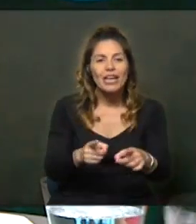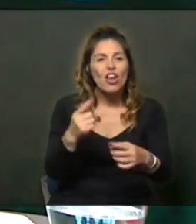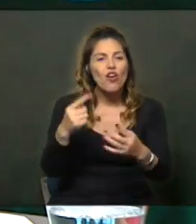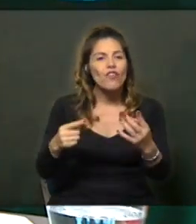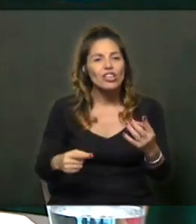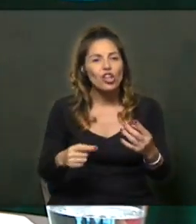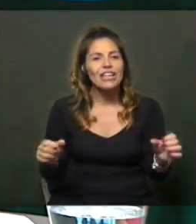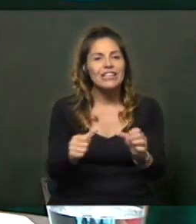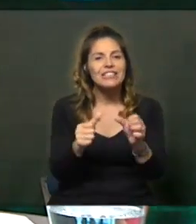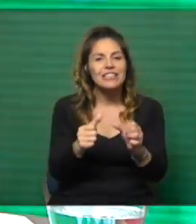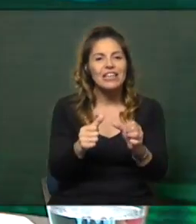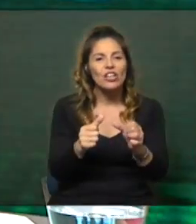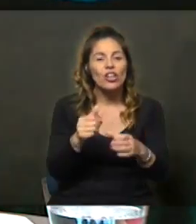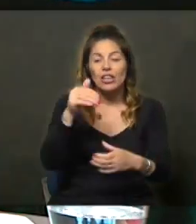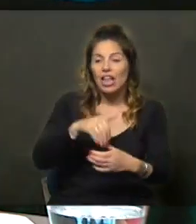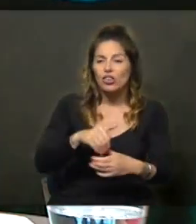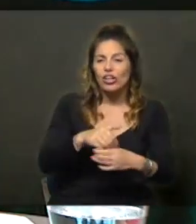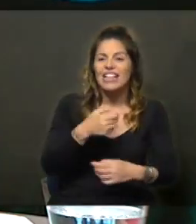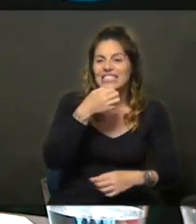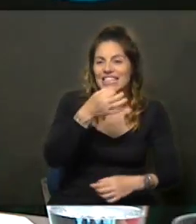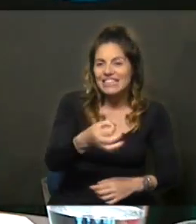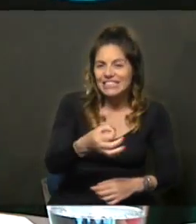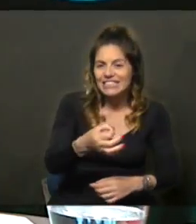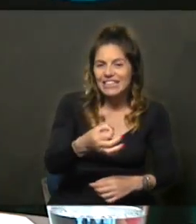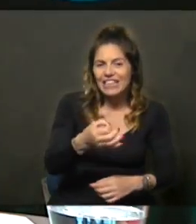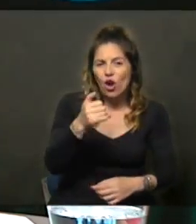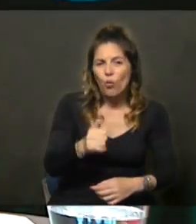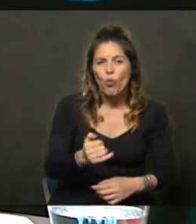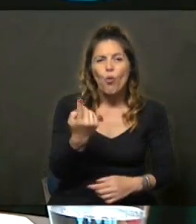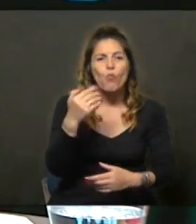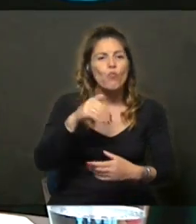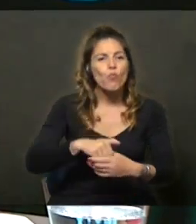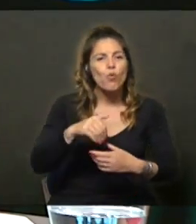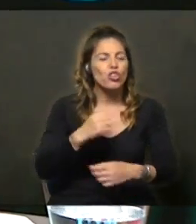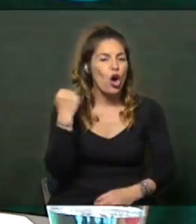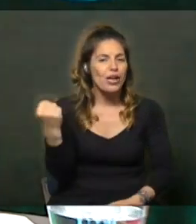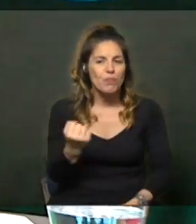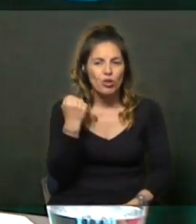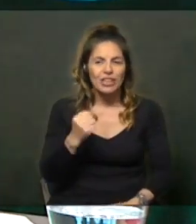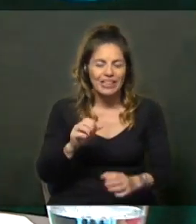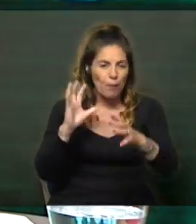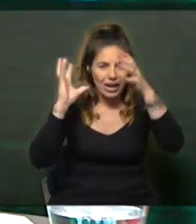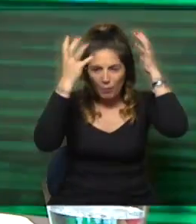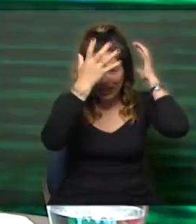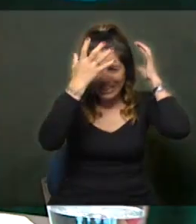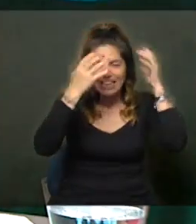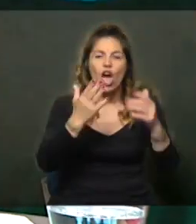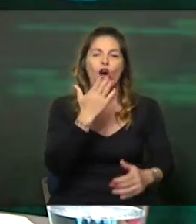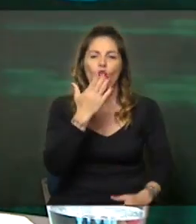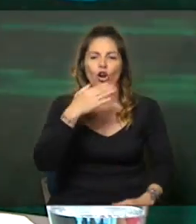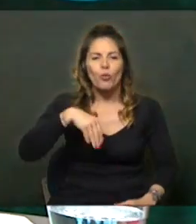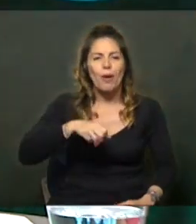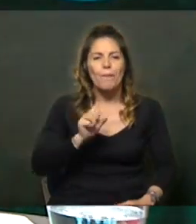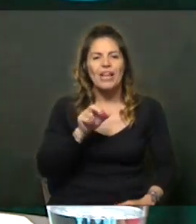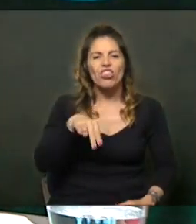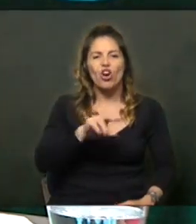determinantes desde el punto de vista electoral se dice por allí que hubo un voto muy importante para mi ley en provincias como Córdoba Mendoza en la